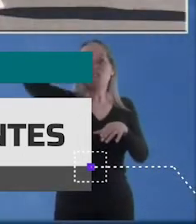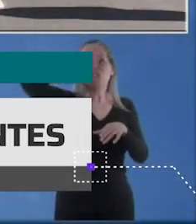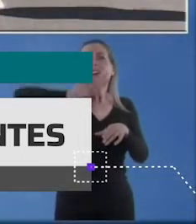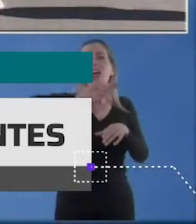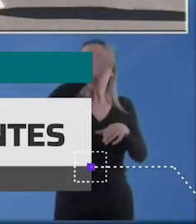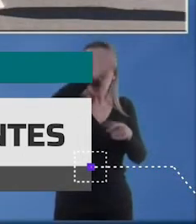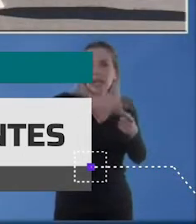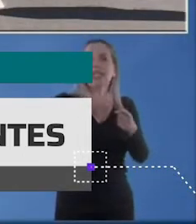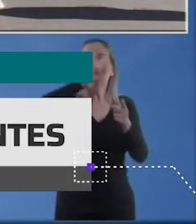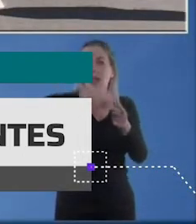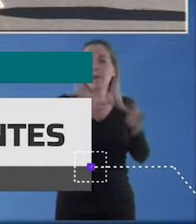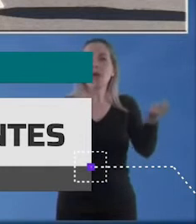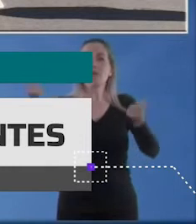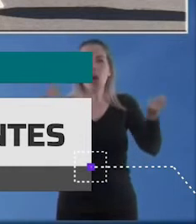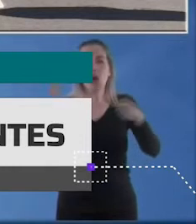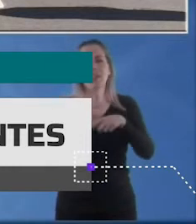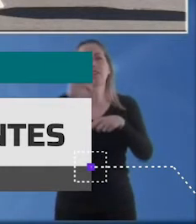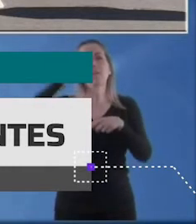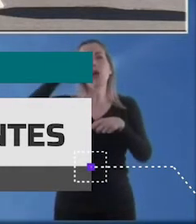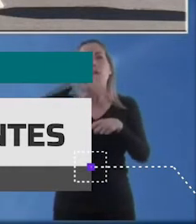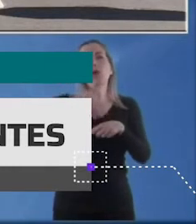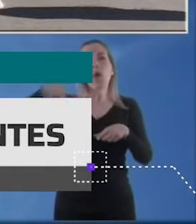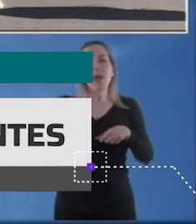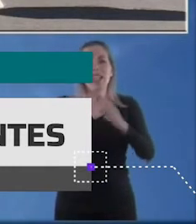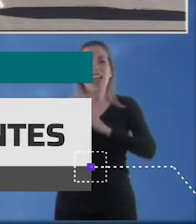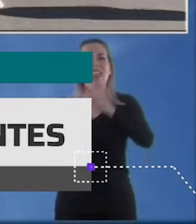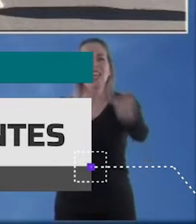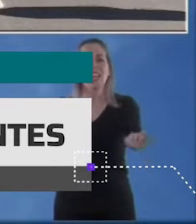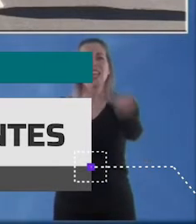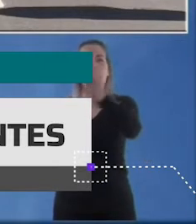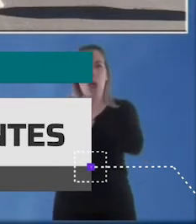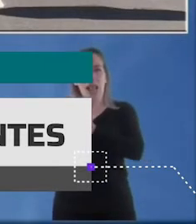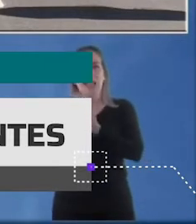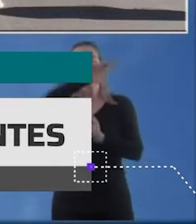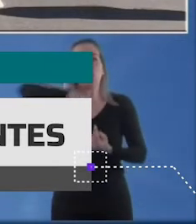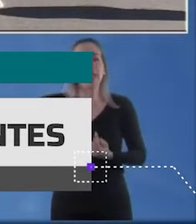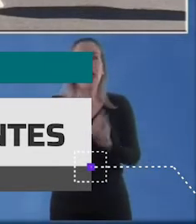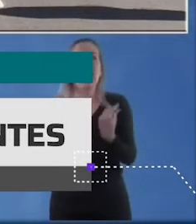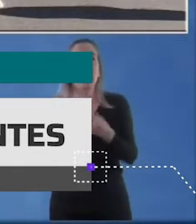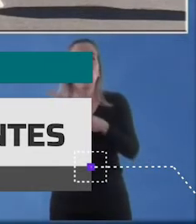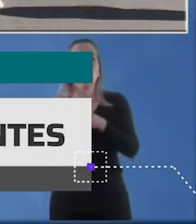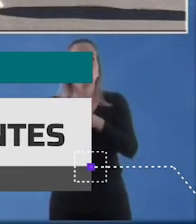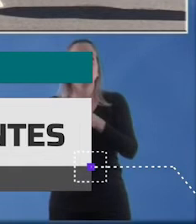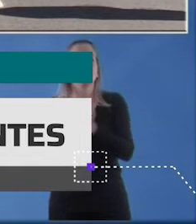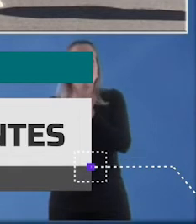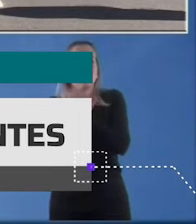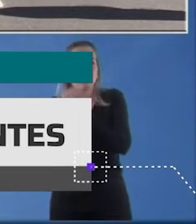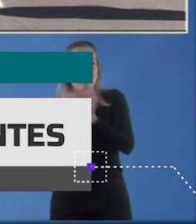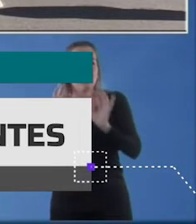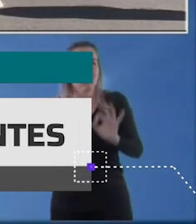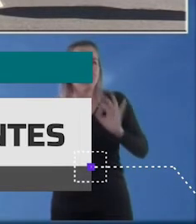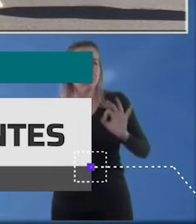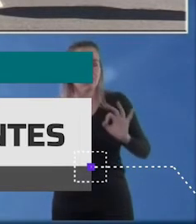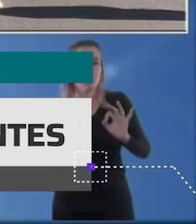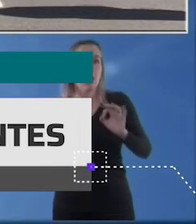y también de la vecina provincia de neuquén y de vuelta con el combustible procesado que llega desde esta región de la argentina